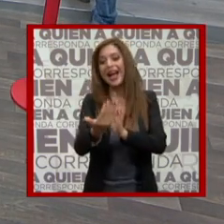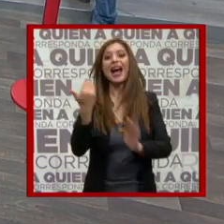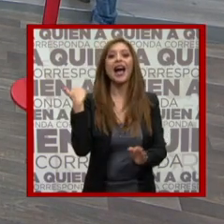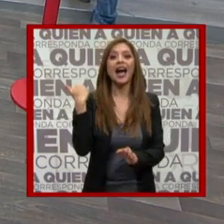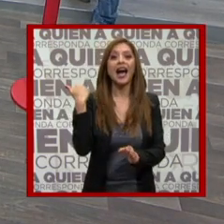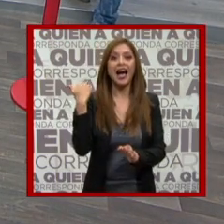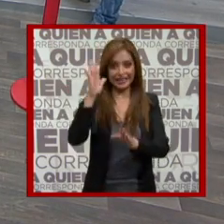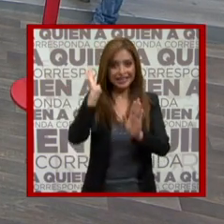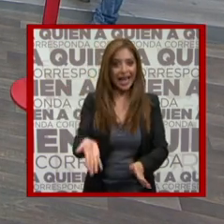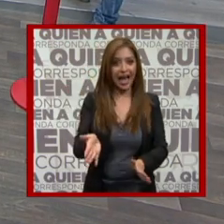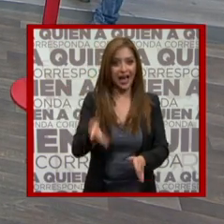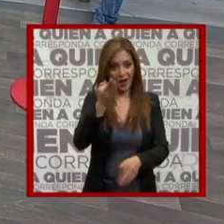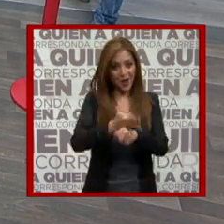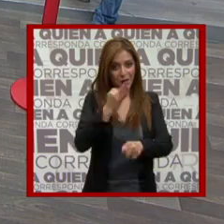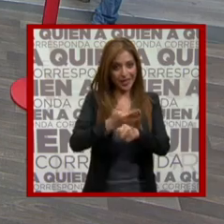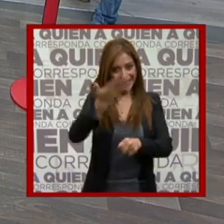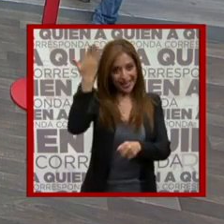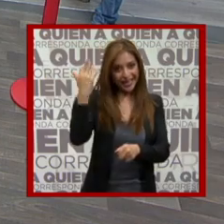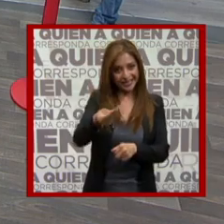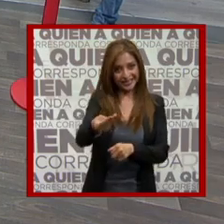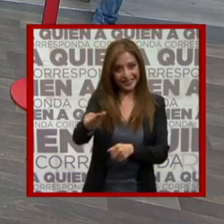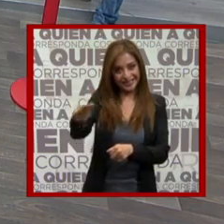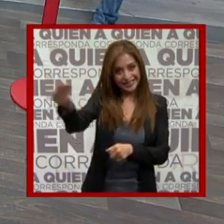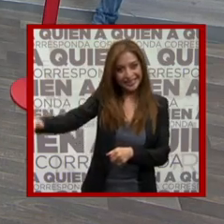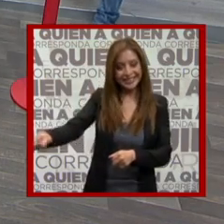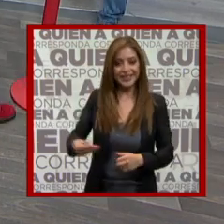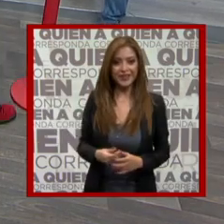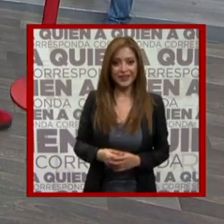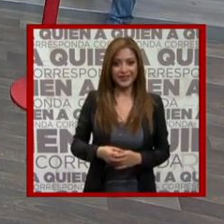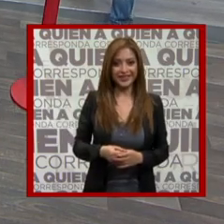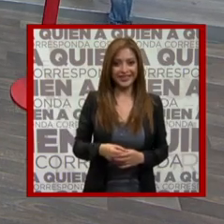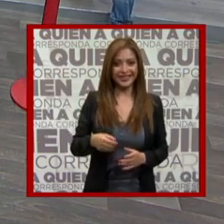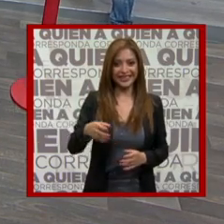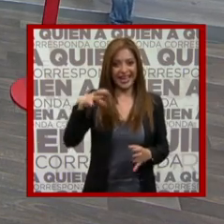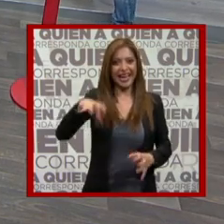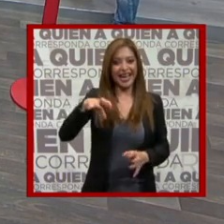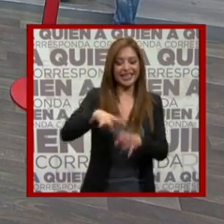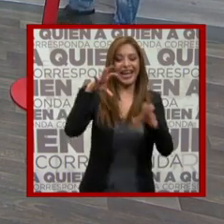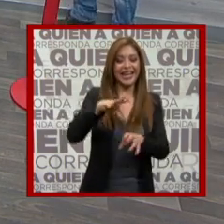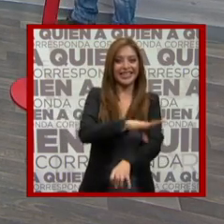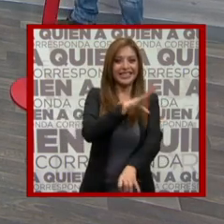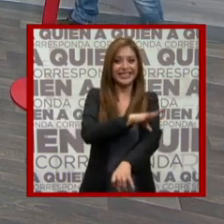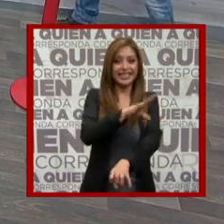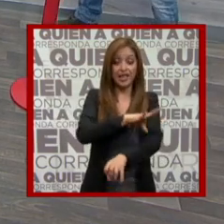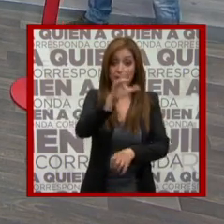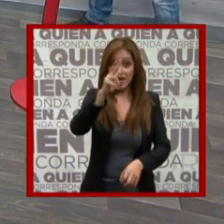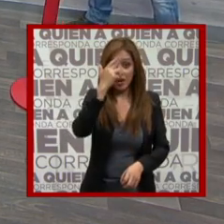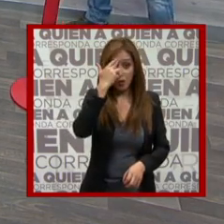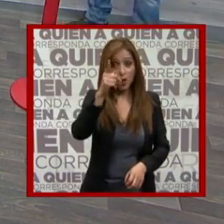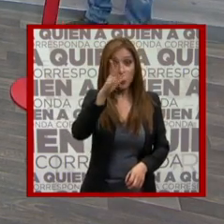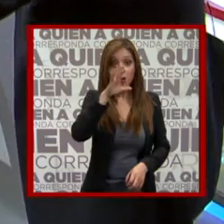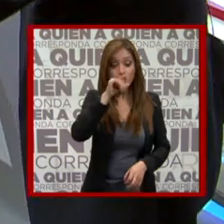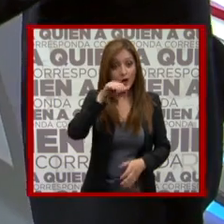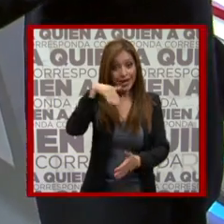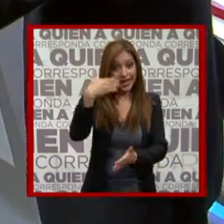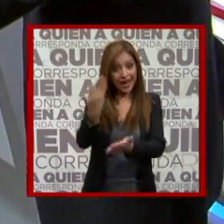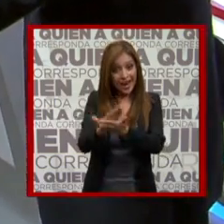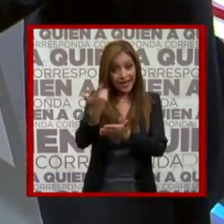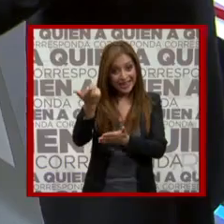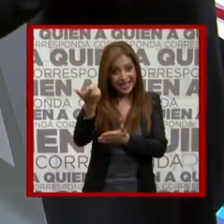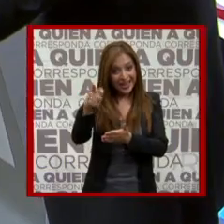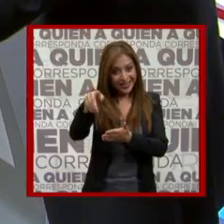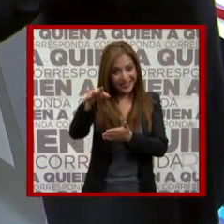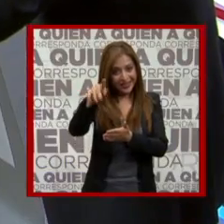de ahora. Vamos a hacer la torre. Venga, Carla. Urbano. Ay, ay, ay, ay. Recuerda que no se puede caer la torre. Si se cae el dinero,